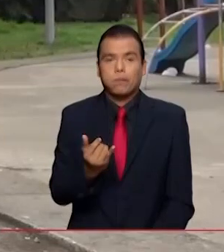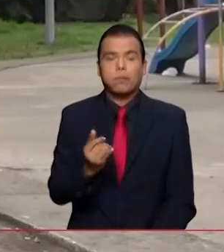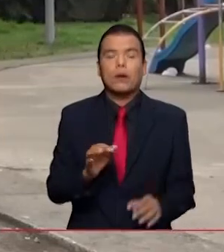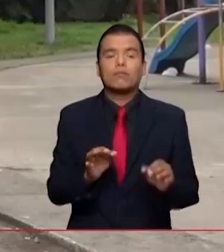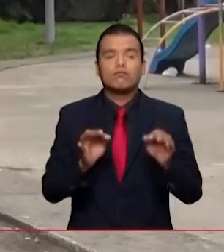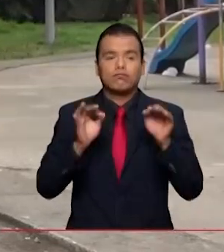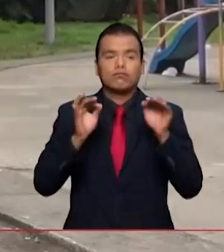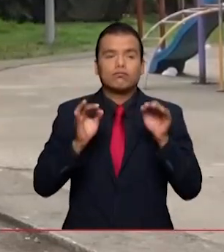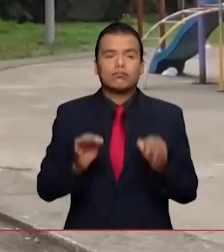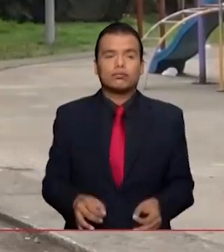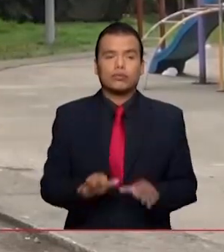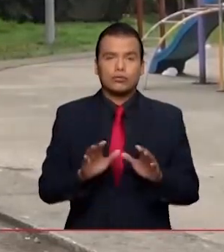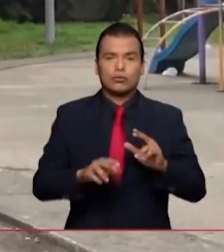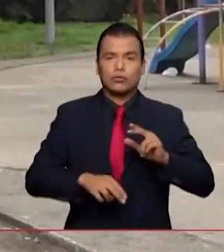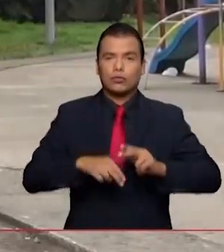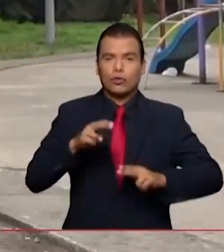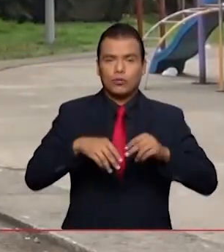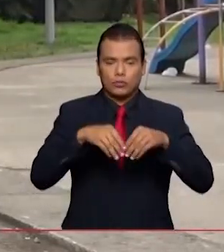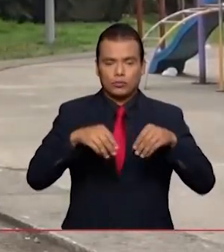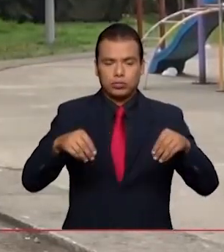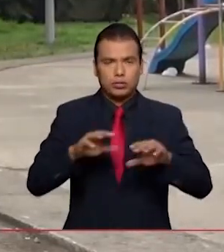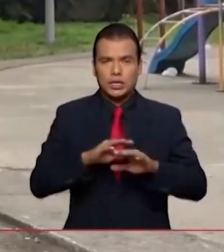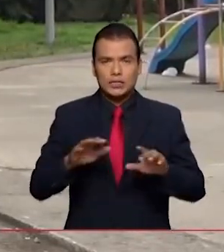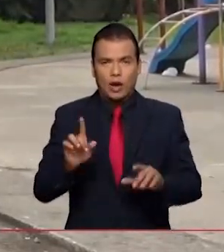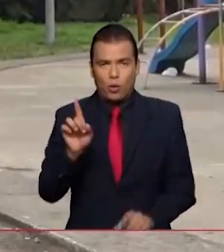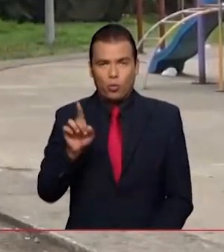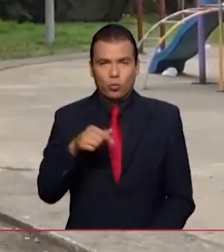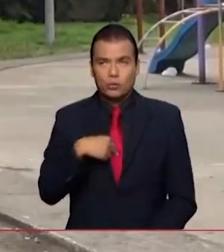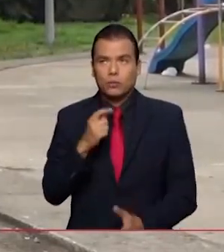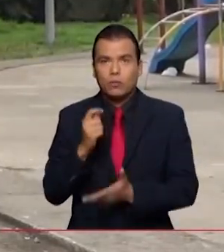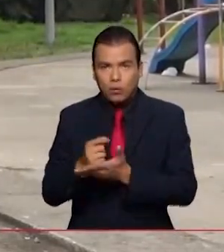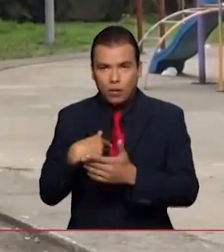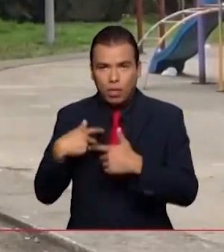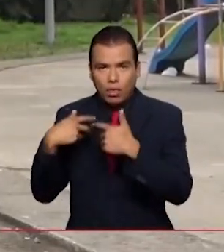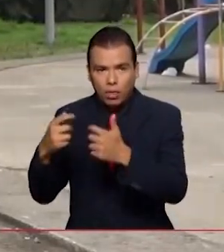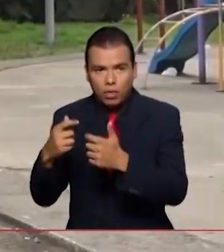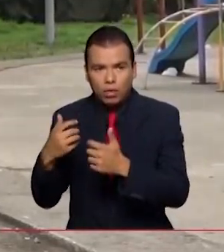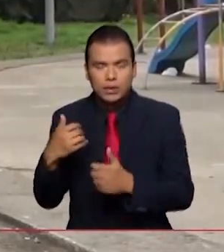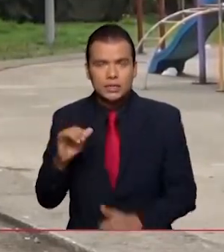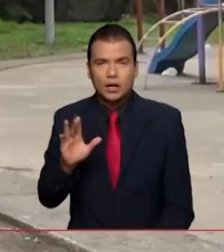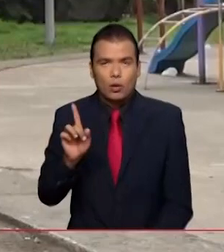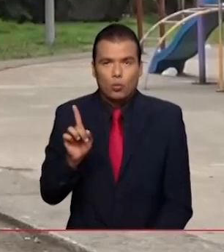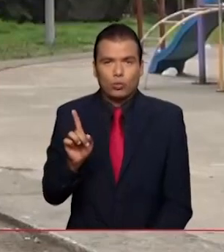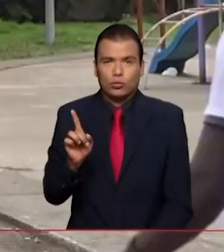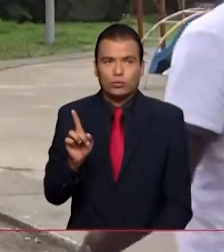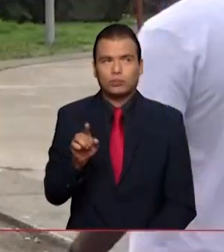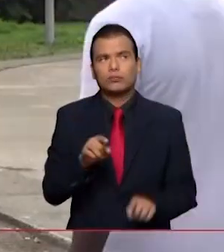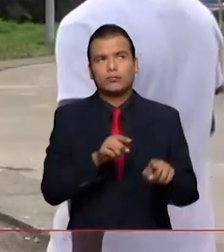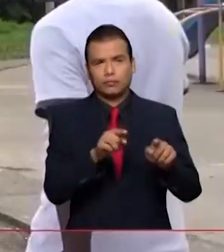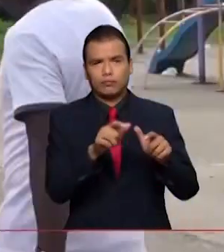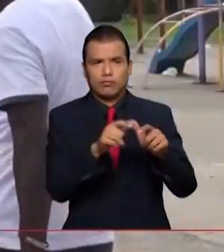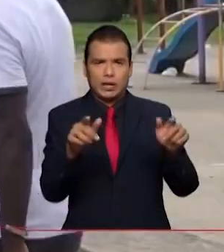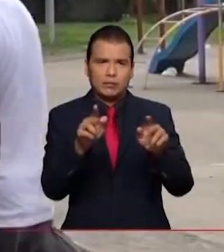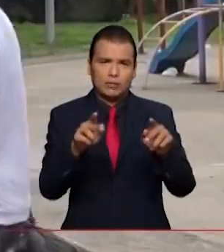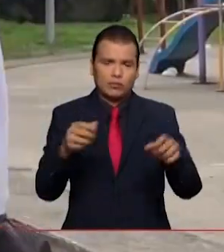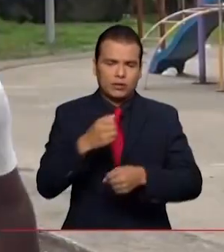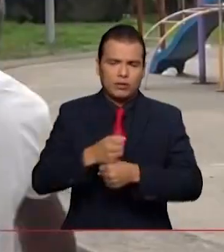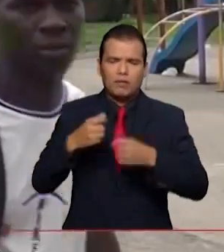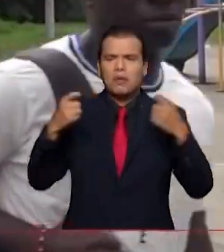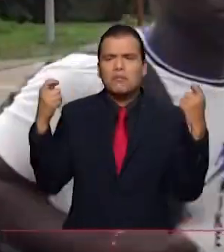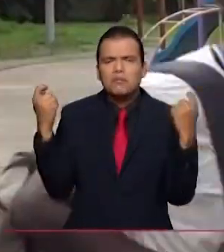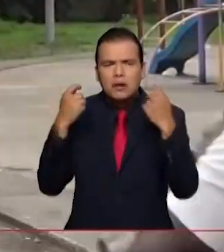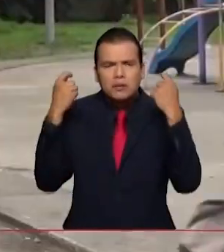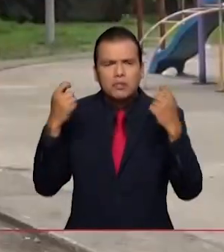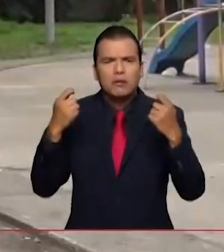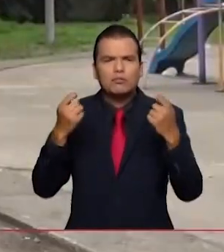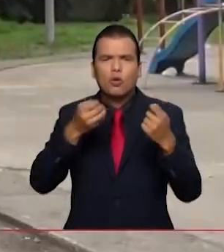no solamente el cemento está siendo objeto de extorsión aquí en Buenaventura. Son muchos los comerciantes de productos de la canasta familiar